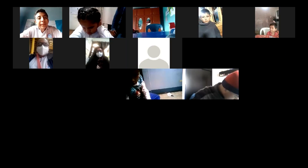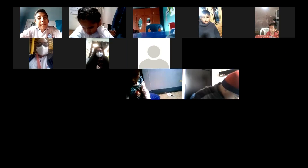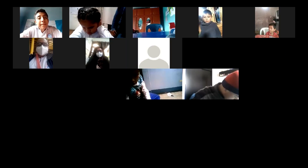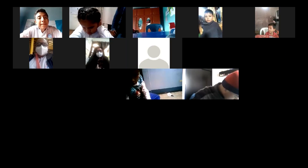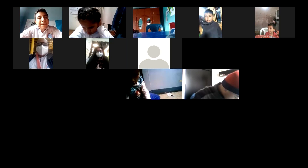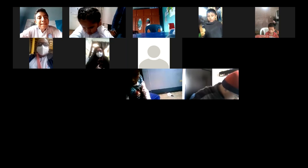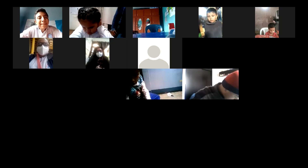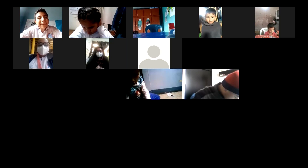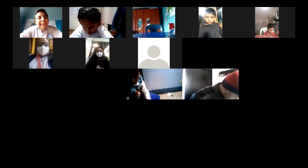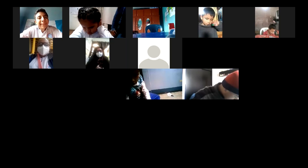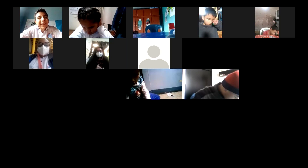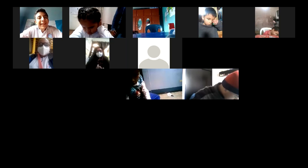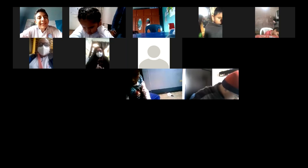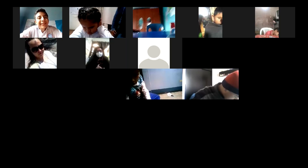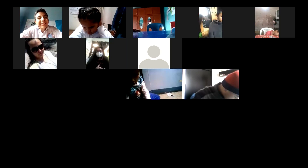1, 2 y 3.